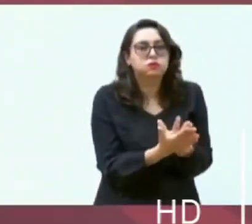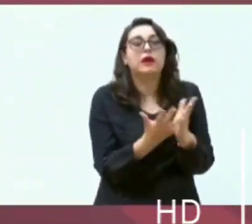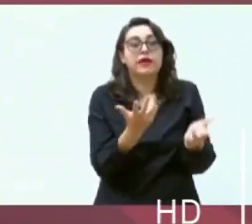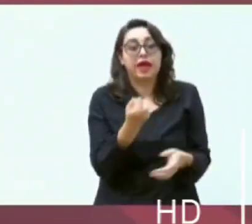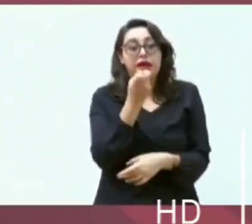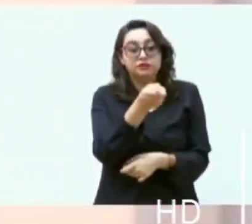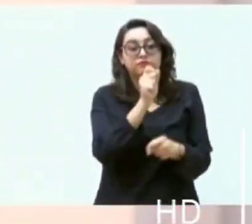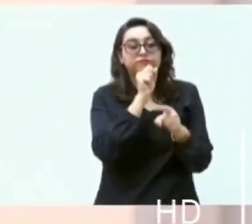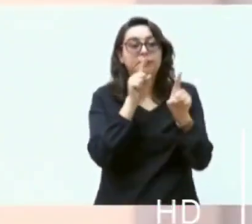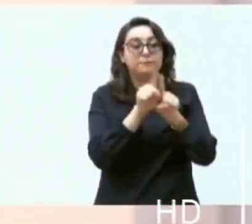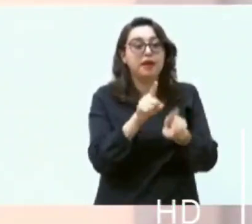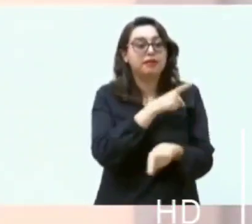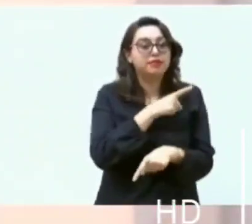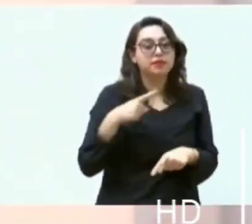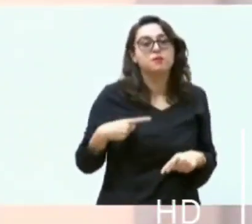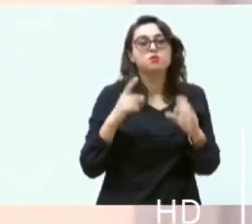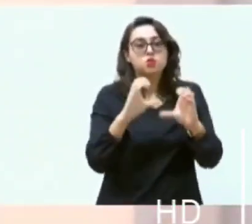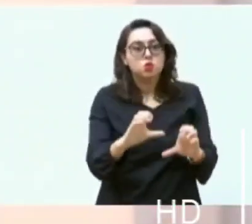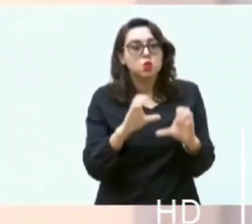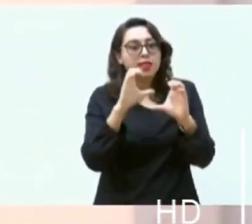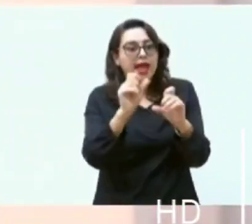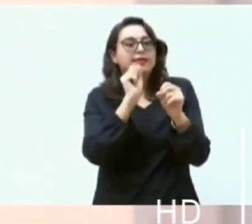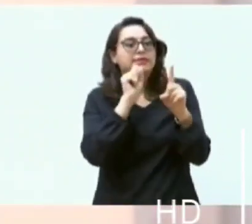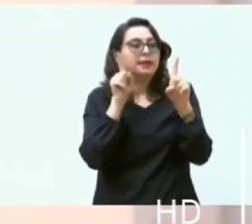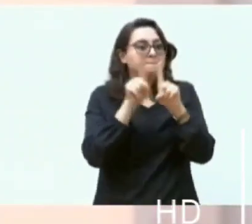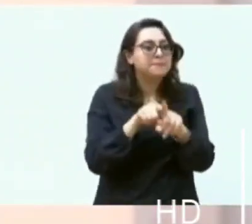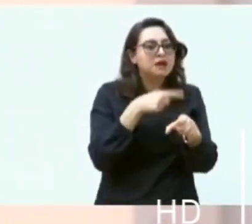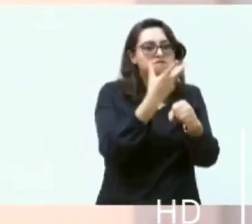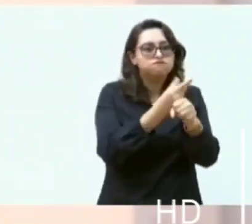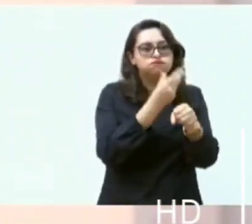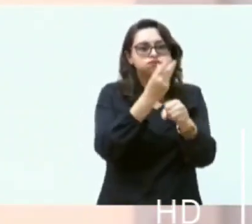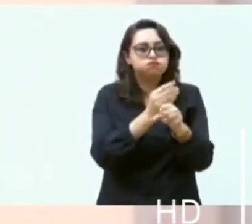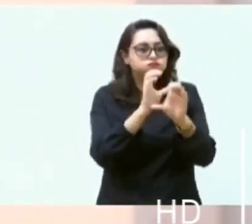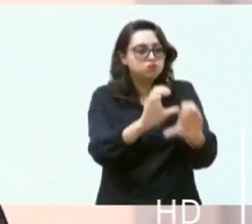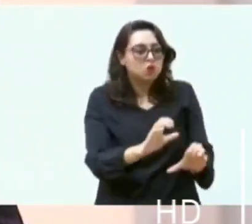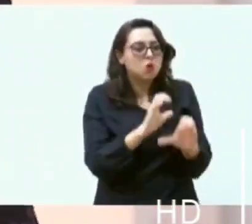difundir, porque en ellos se